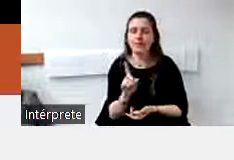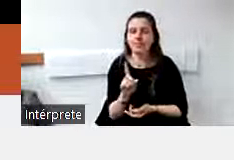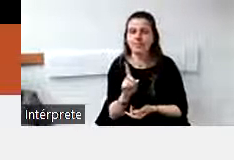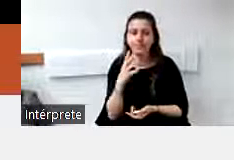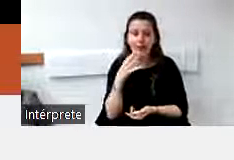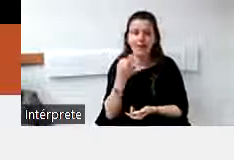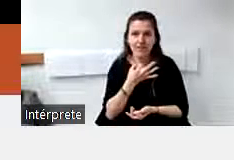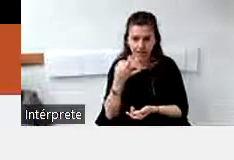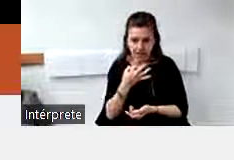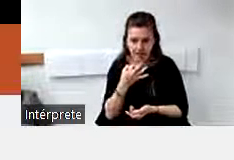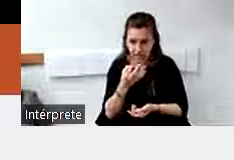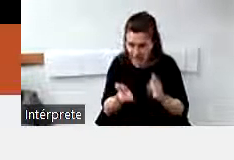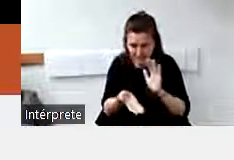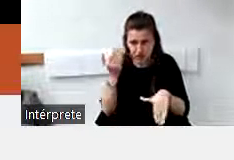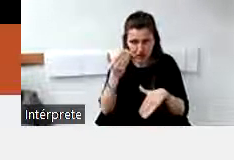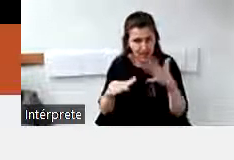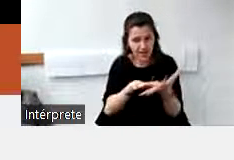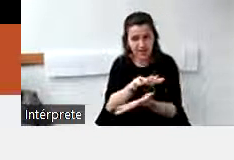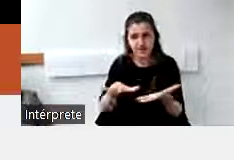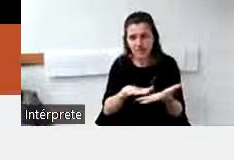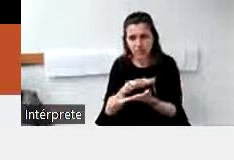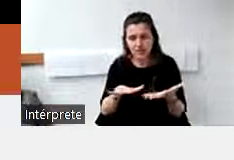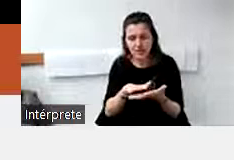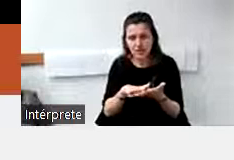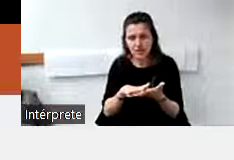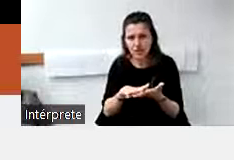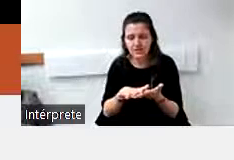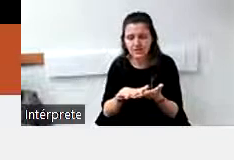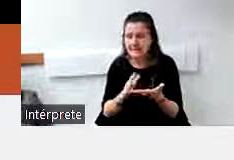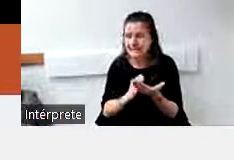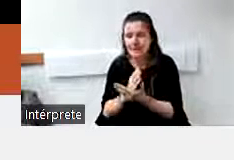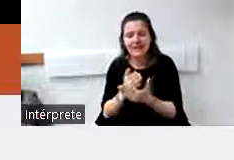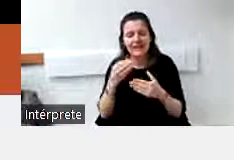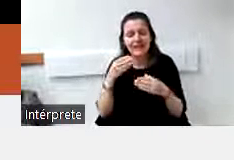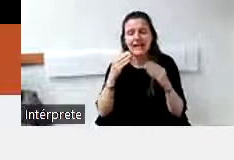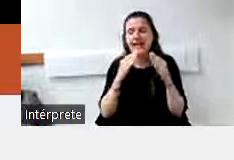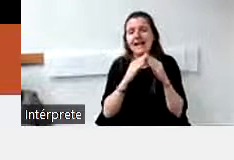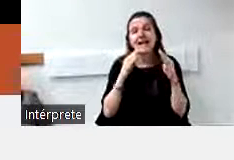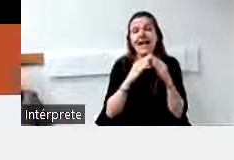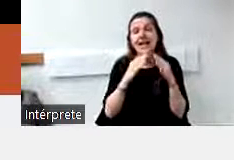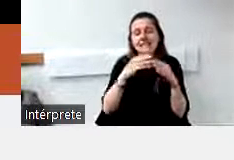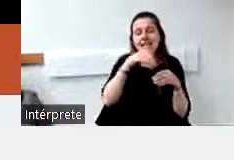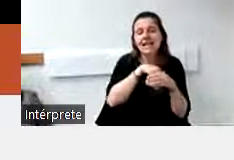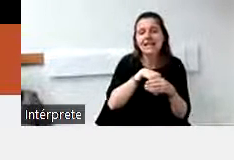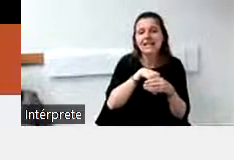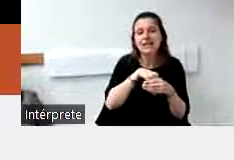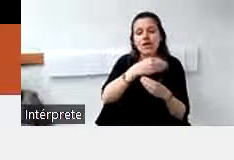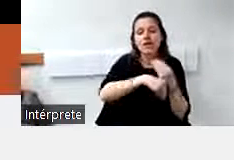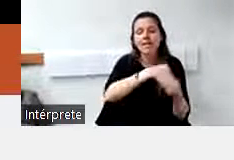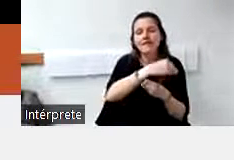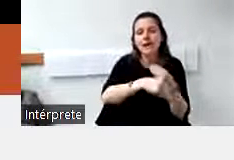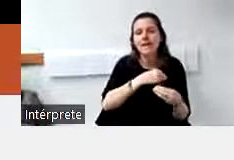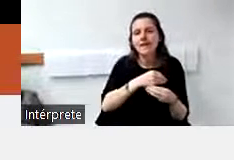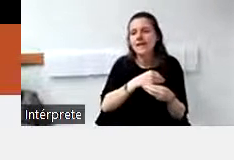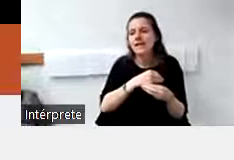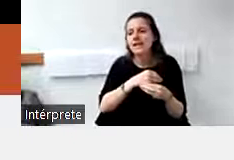en la mayoría absoluta de los casos es intrafamiliar. Son los parientes, son los amigos de los